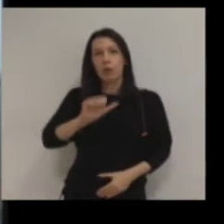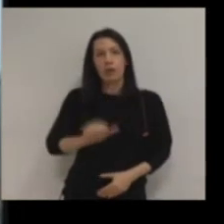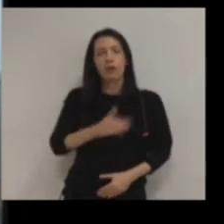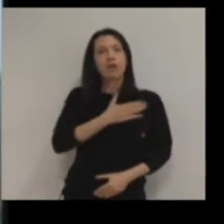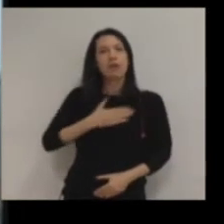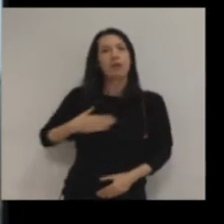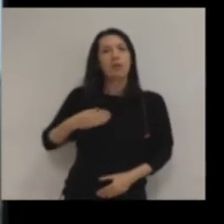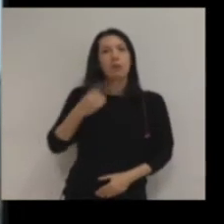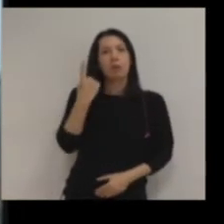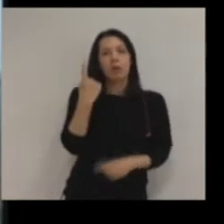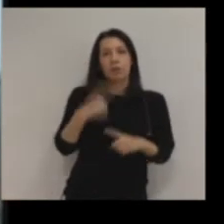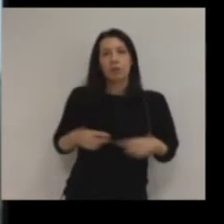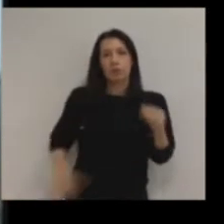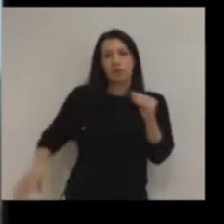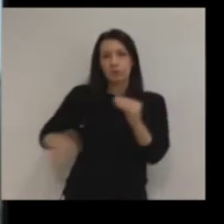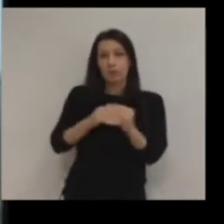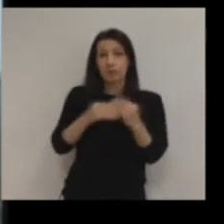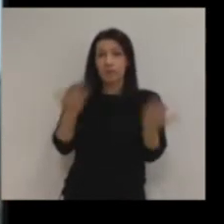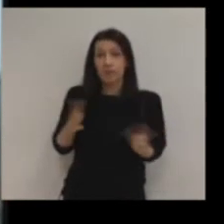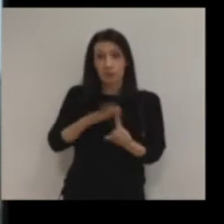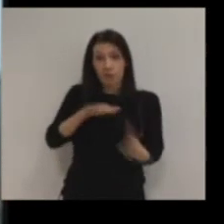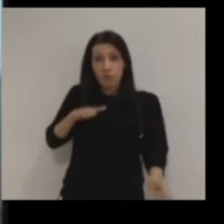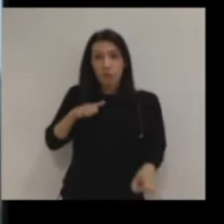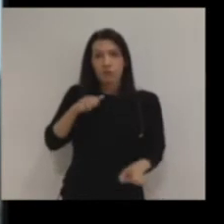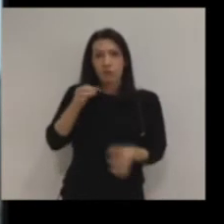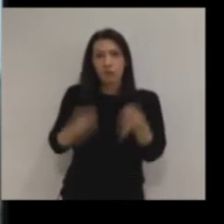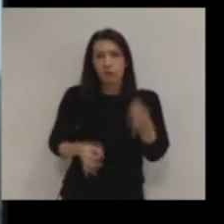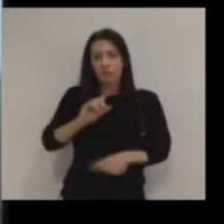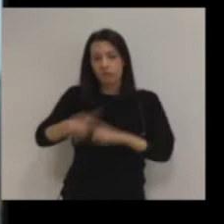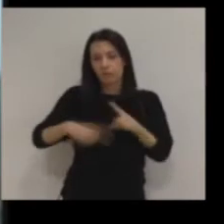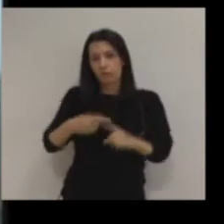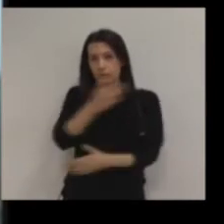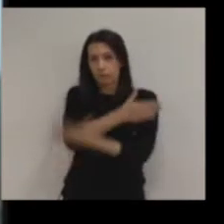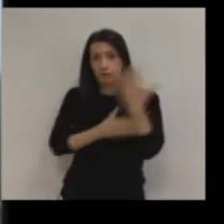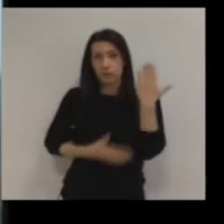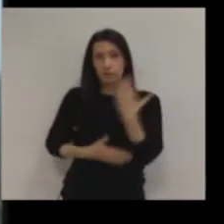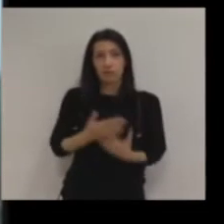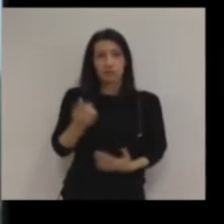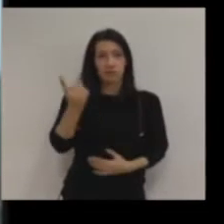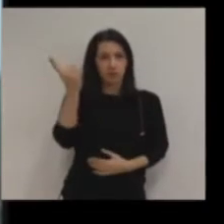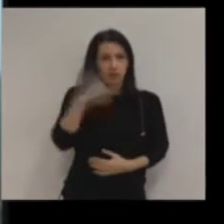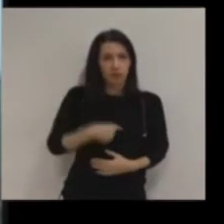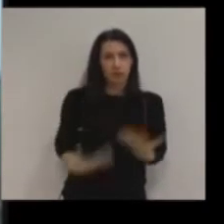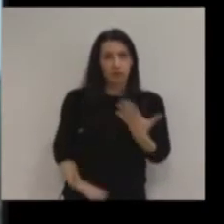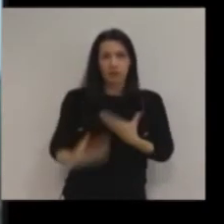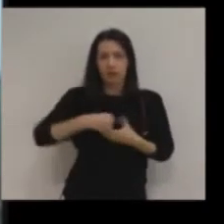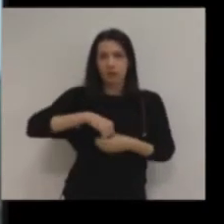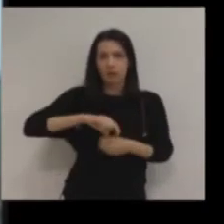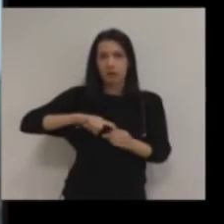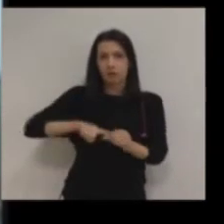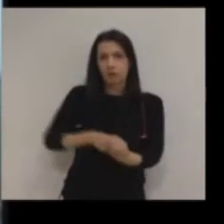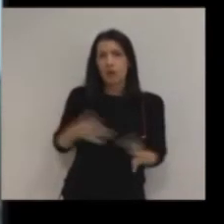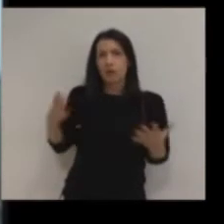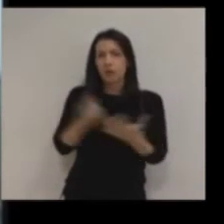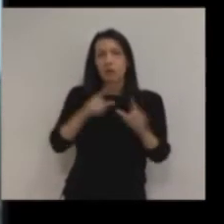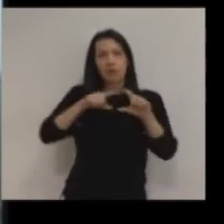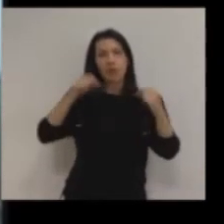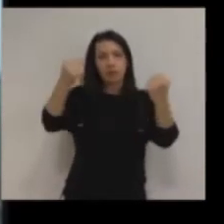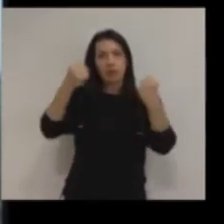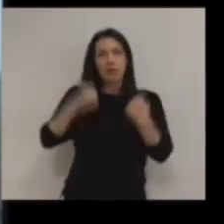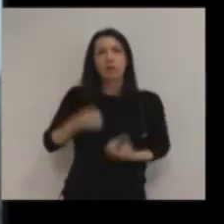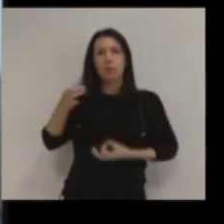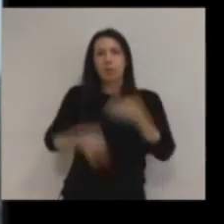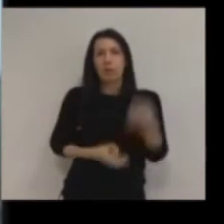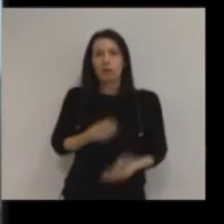cosa. Precisamente Foro Justicia y Discapacidad, que como todos sabéis agrupa a todas las instituciones jurídicas del Estado, así como expertos